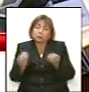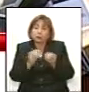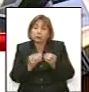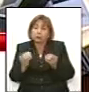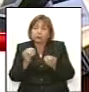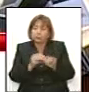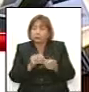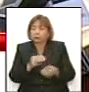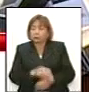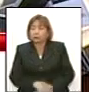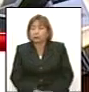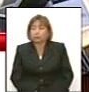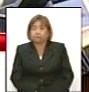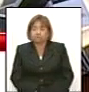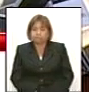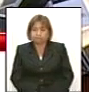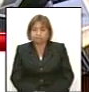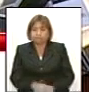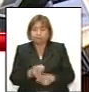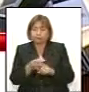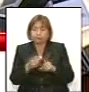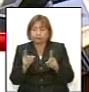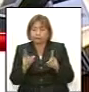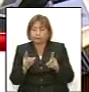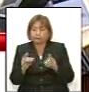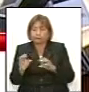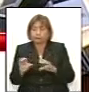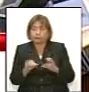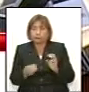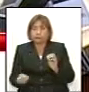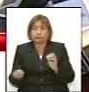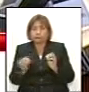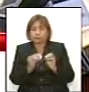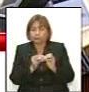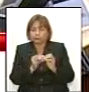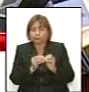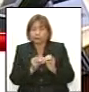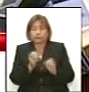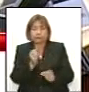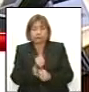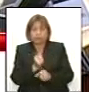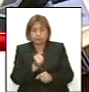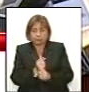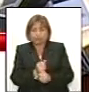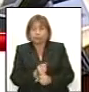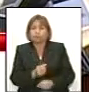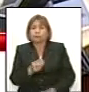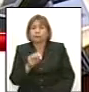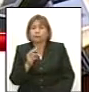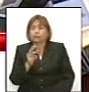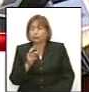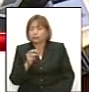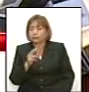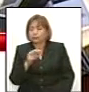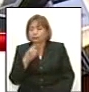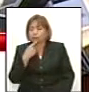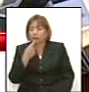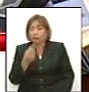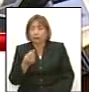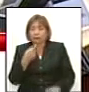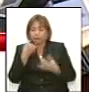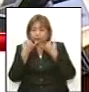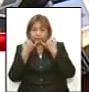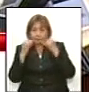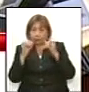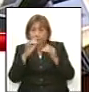tema ambiental. Pero eso, mencionarle que Vegeta está dentro del grupo que se está trabajando con Huaura y me puedo comprometer a mantenerla